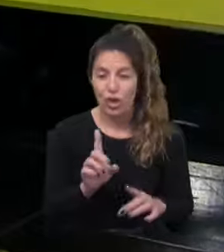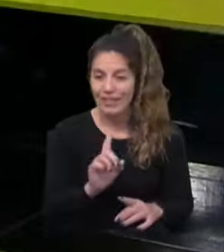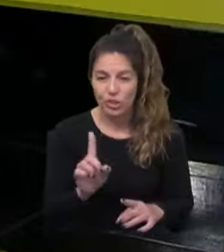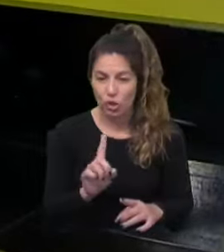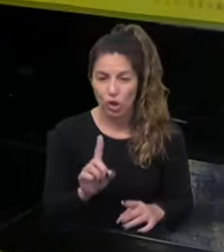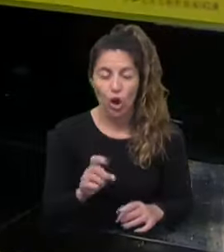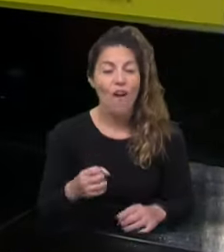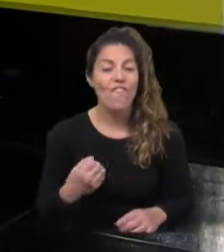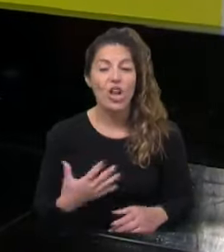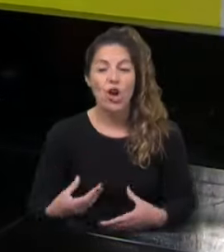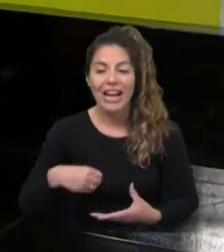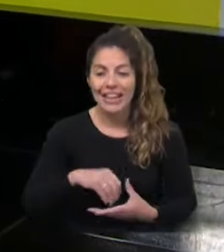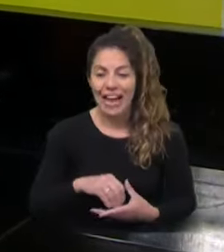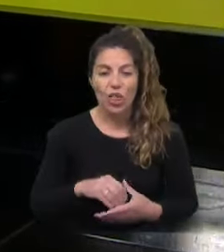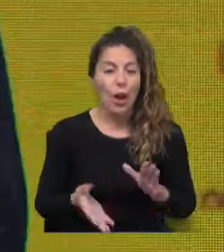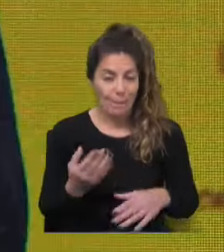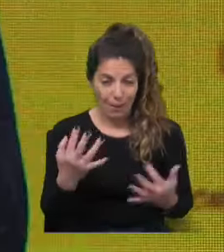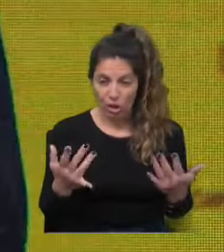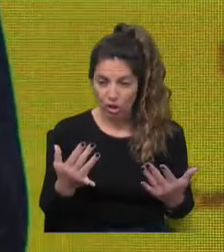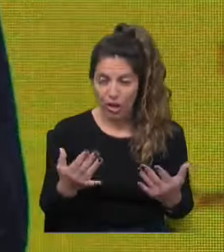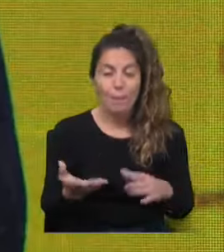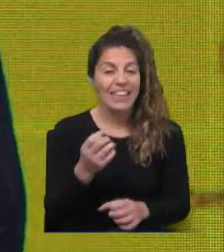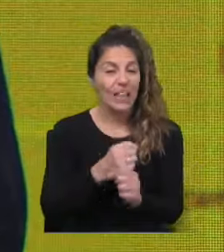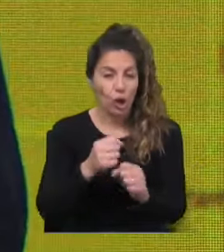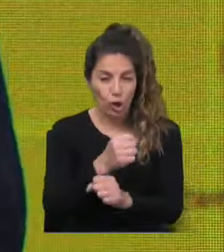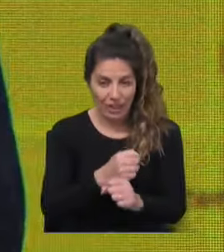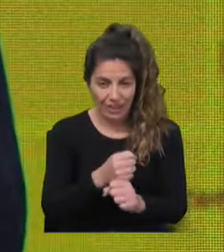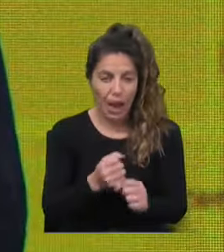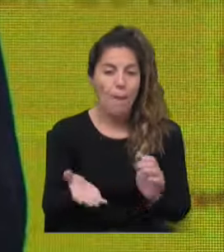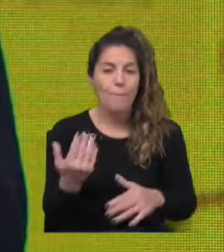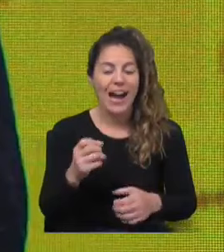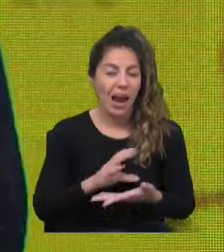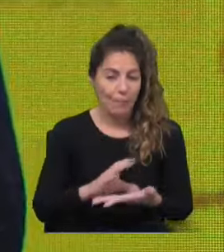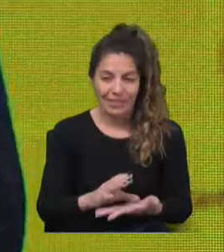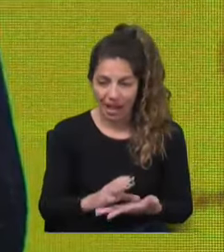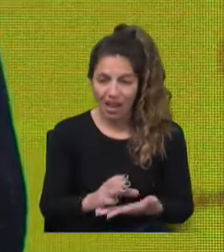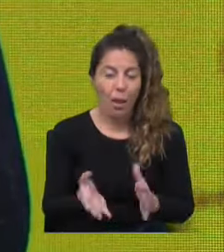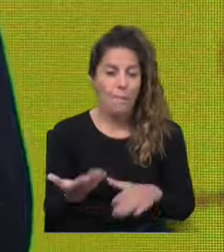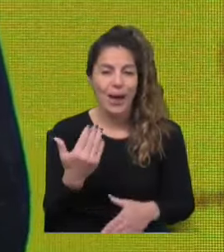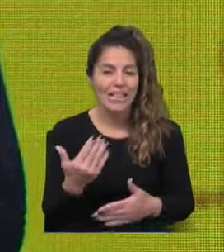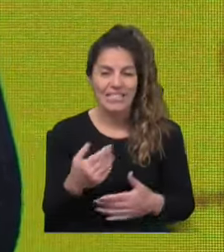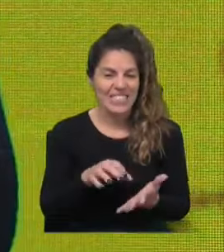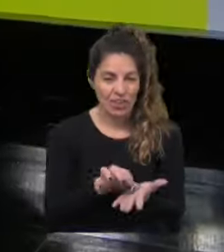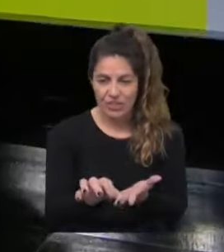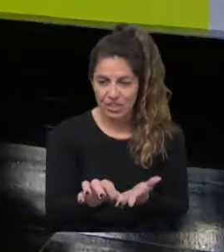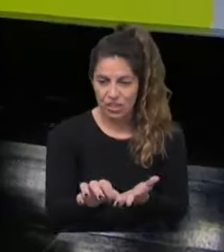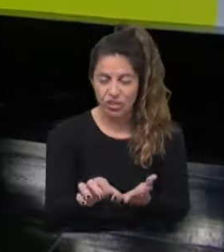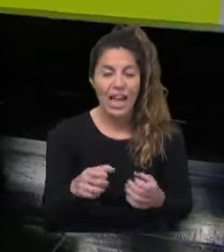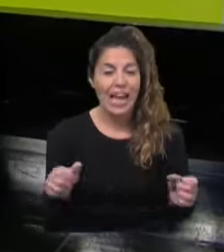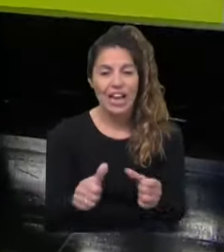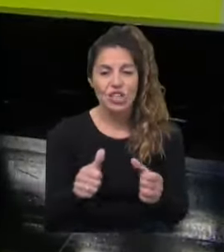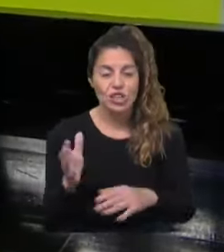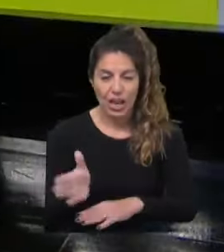El valor agregado es más mano de obra, es más tecnología, es más capital, son más servicios aplicados